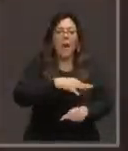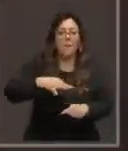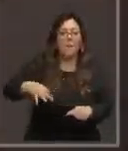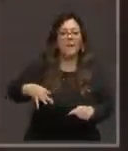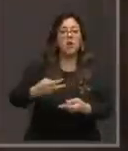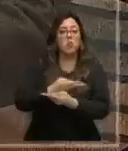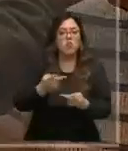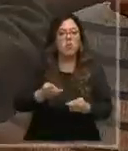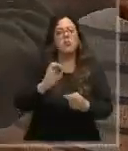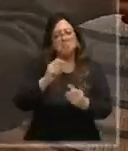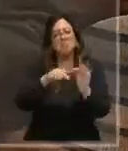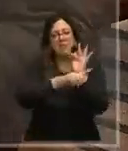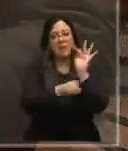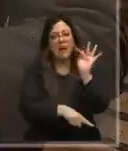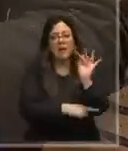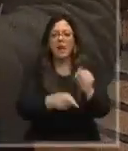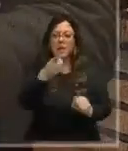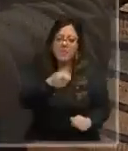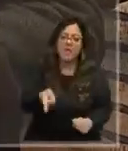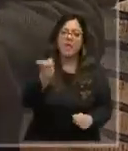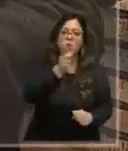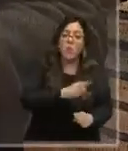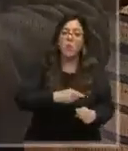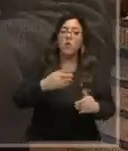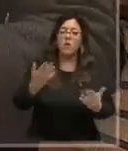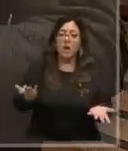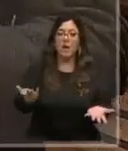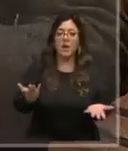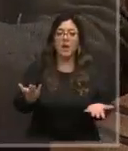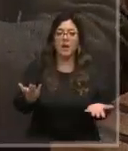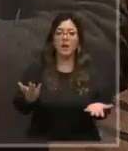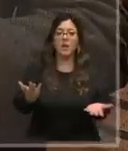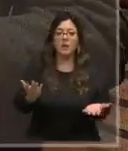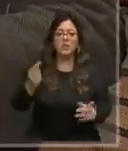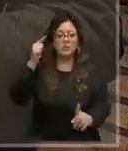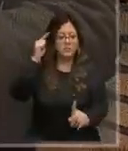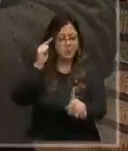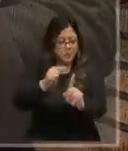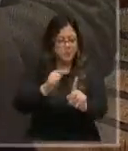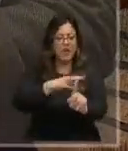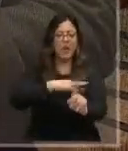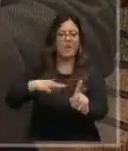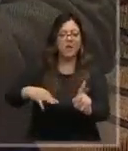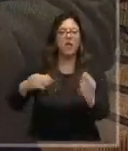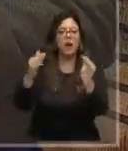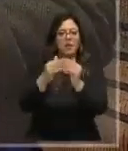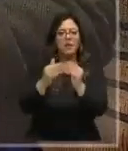Público y que, una vez más, abren un flanco para el titular de la cartera de vivienda.